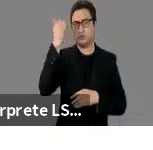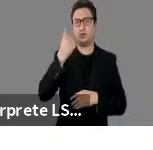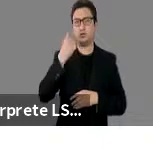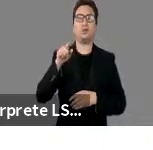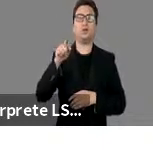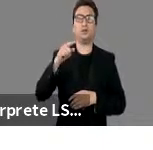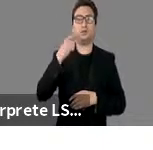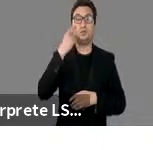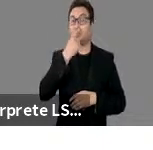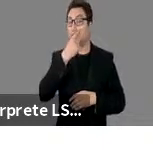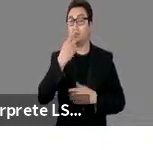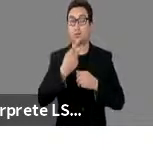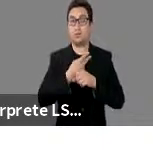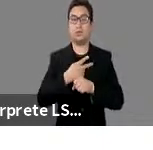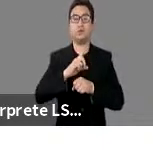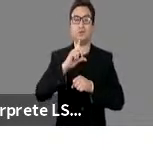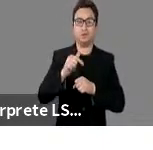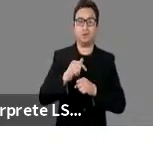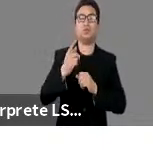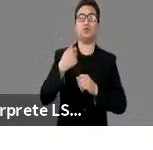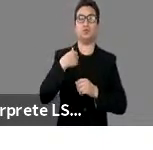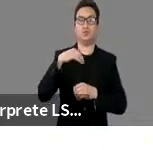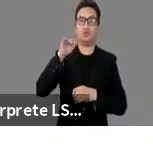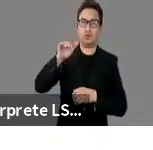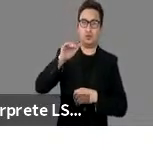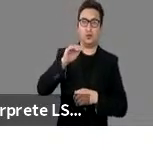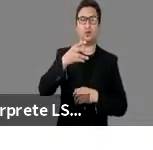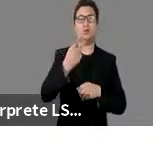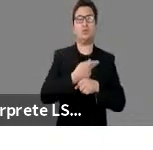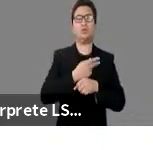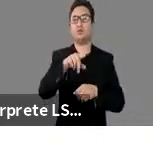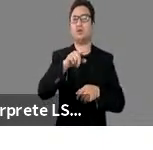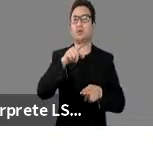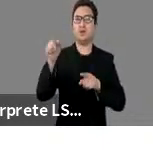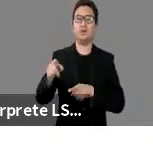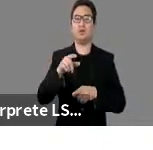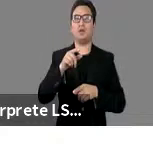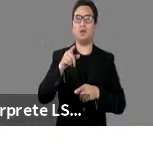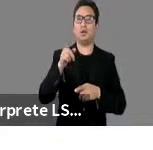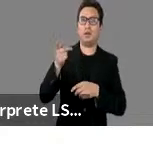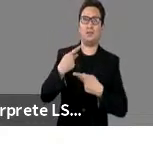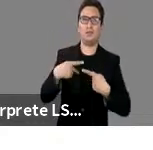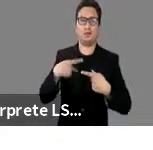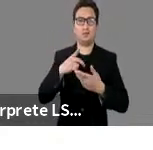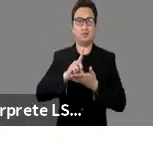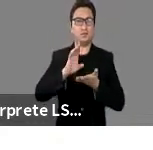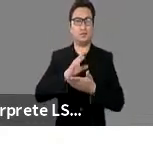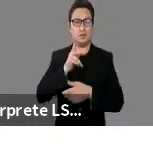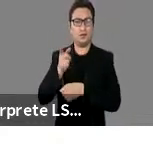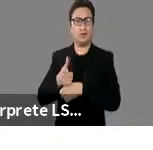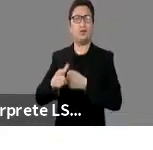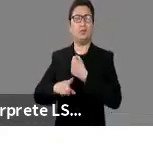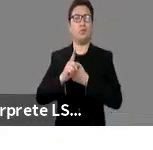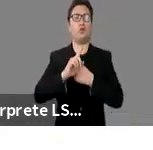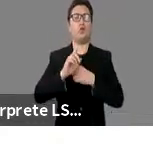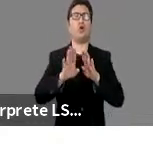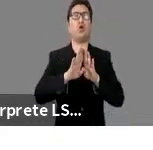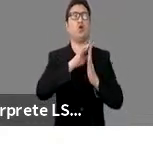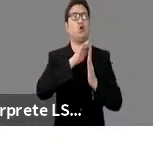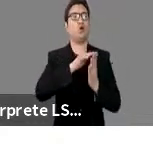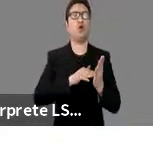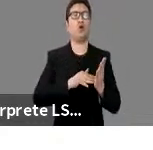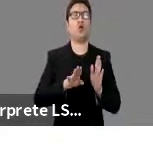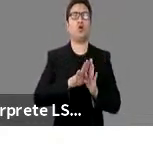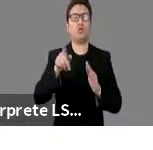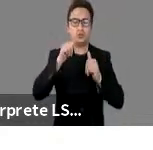ojos. Llamé yo al actual y dije: oiga, y si usted vio ese problema, ¿cómo va a leer la demanda para